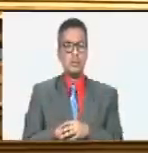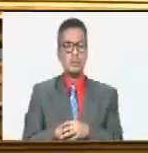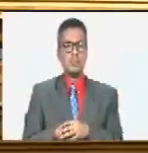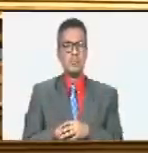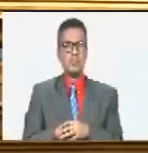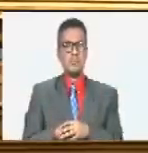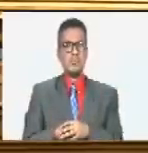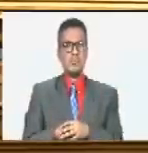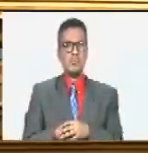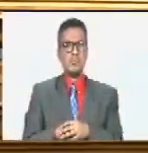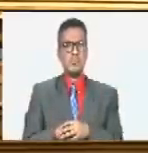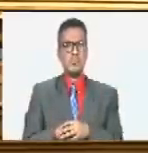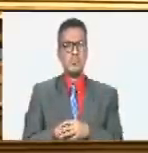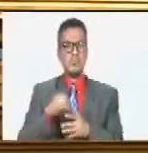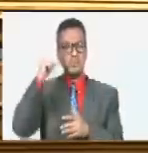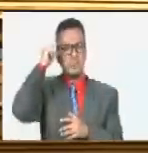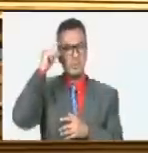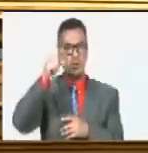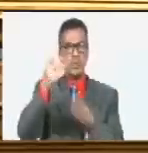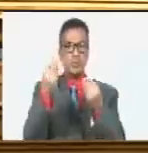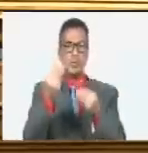hoy lleno de tristeza